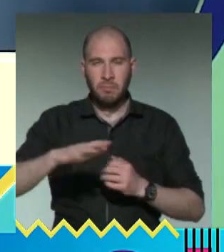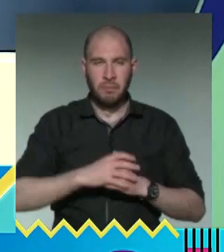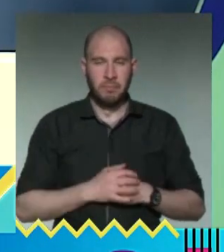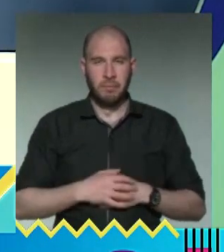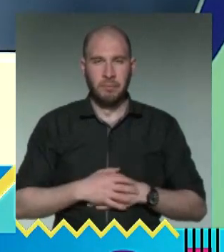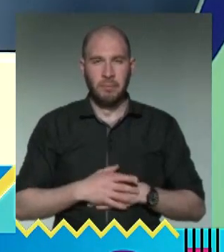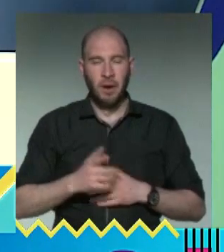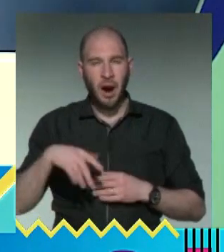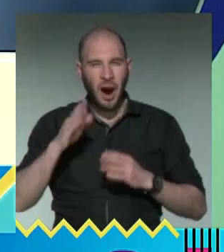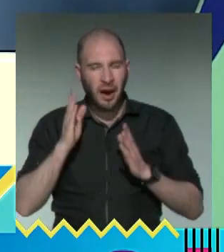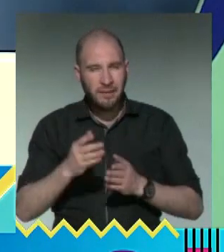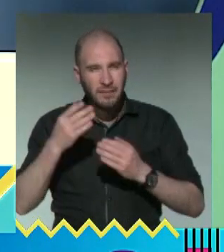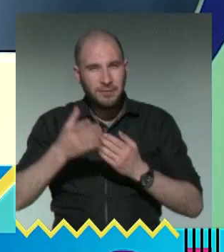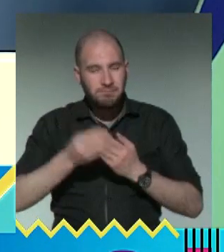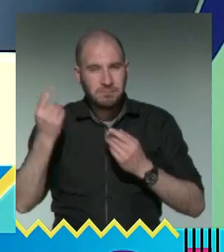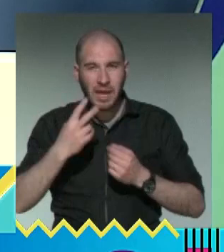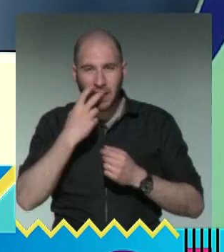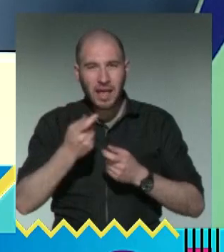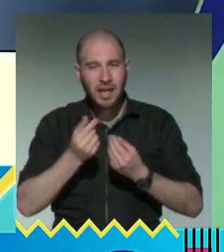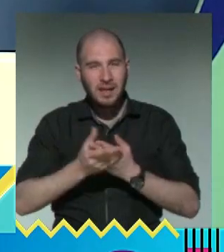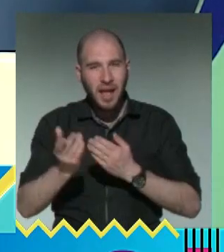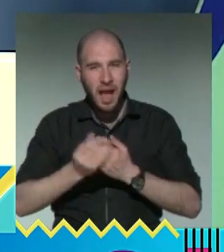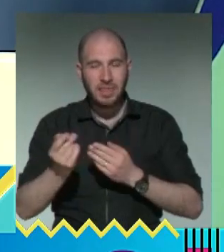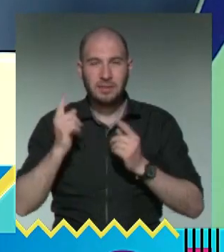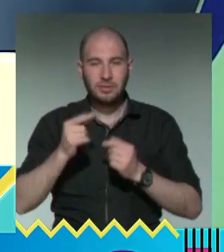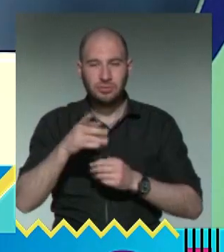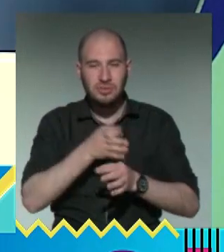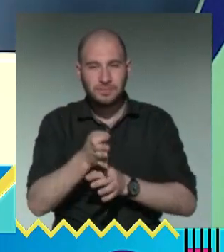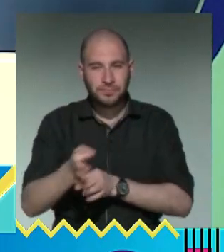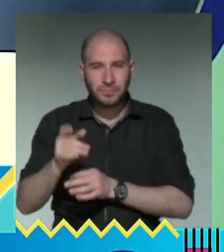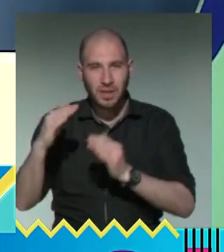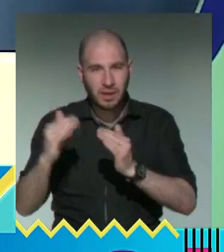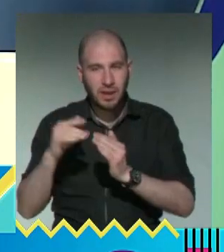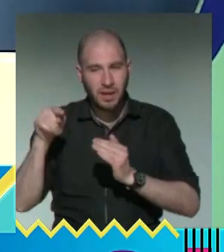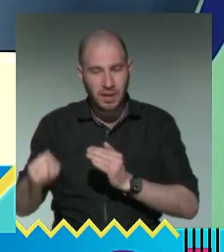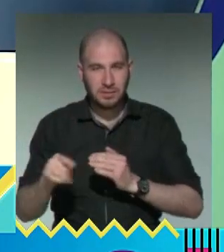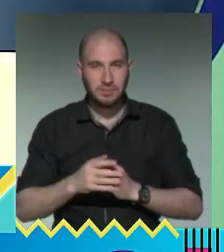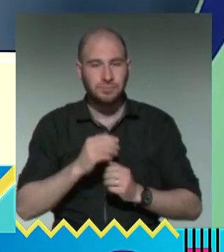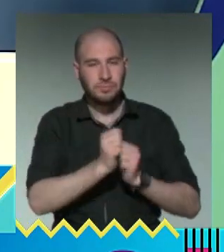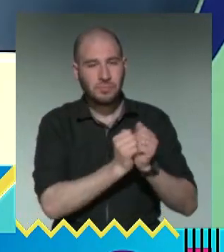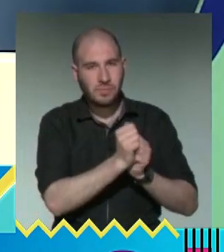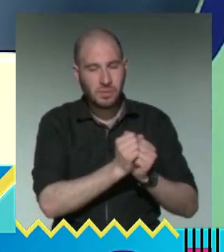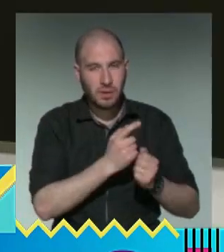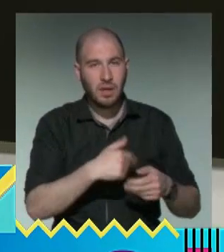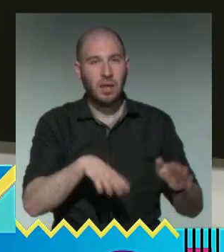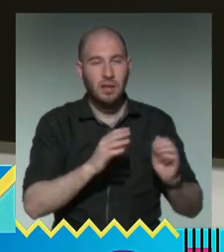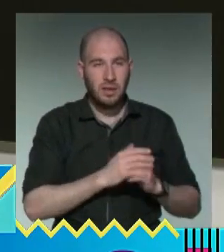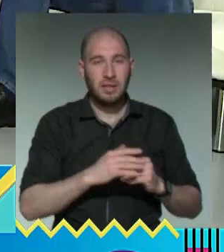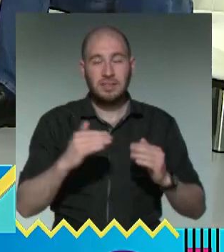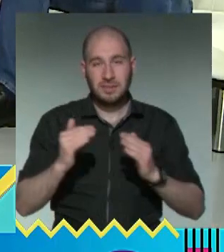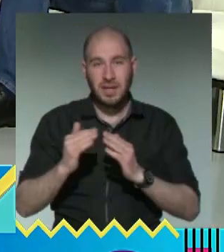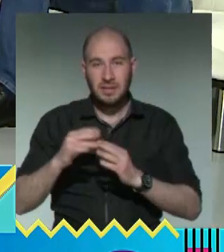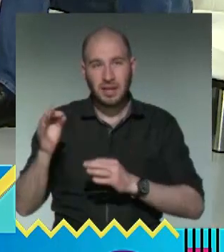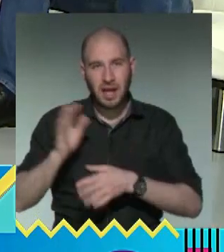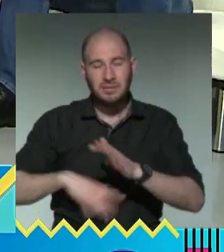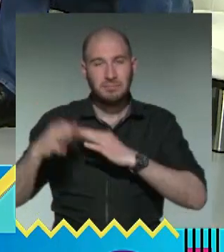que hacer eficiente la energía que se consume y concientizar a la vivienda. La industria puede tener estos bonos. Hacer la vivienda